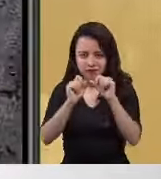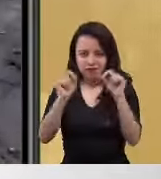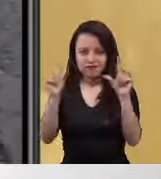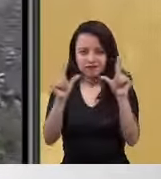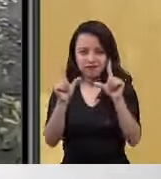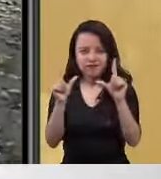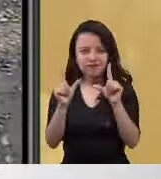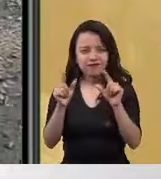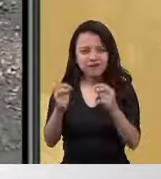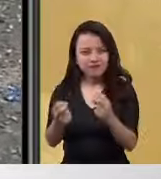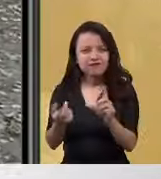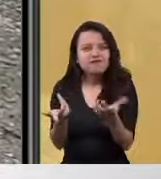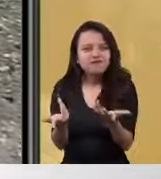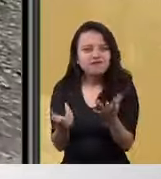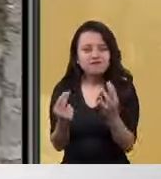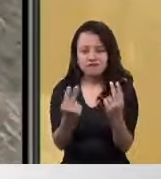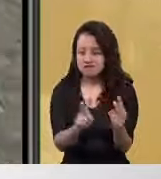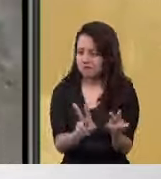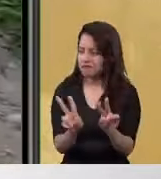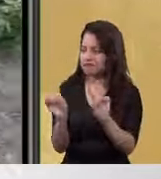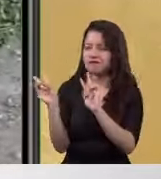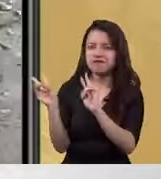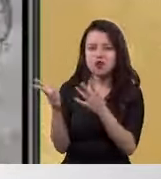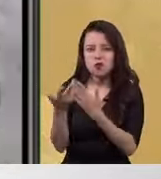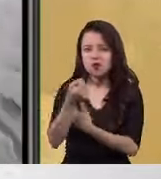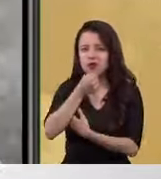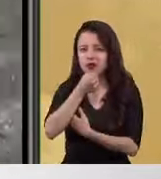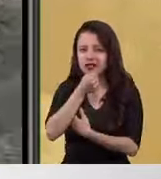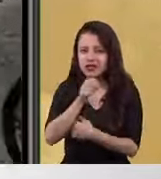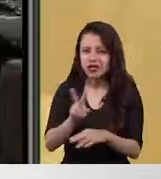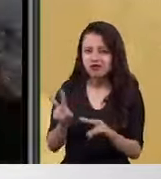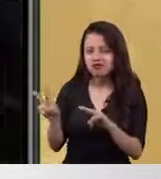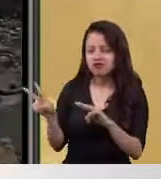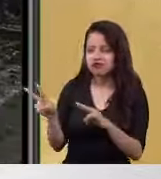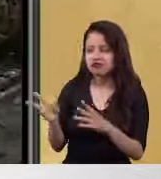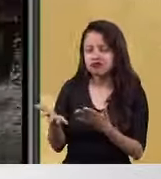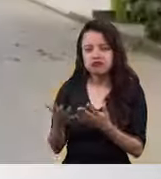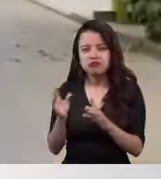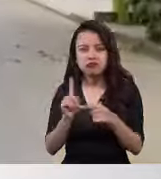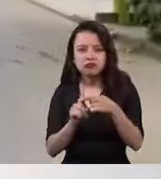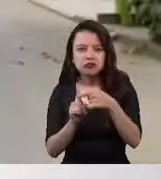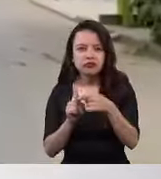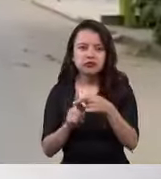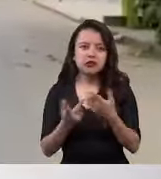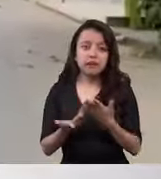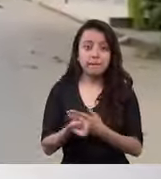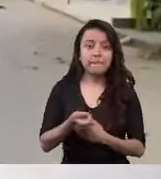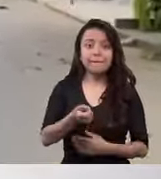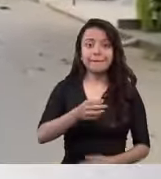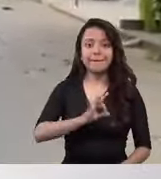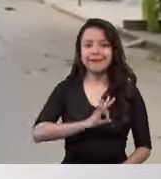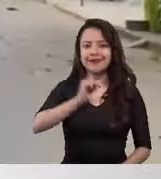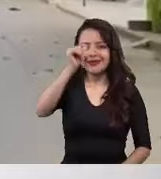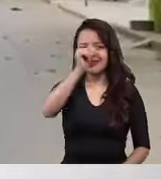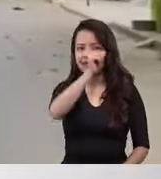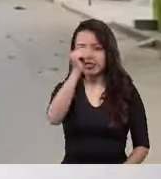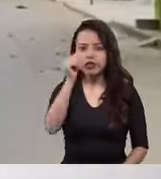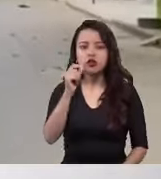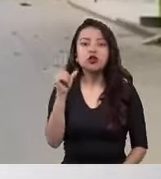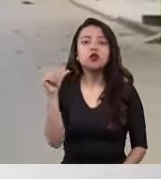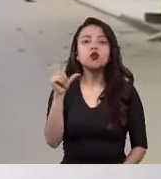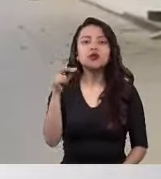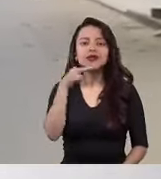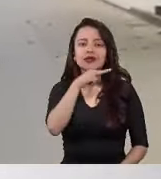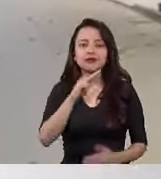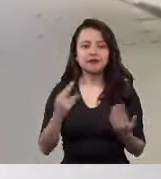bueno, antes de hablar de las cosas positivas, ya empezando también este puente festivo, hay que hablar del